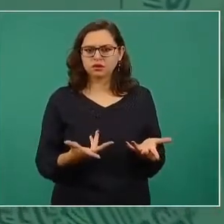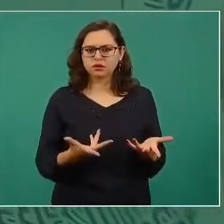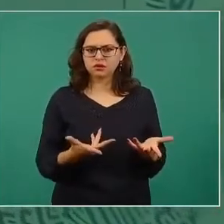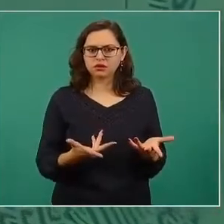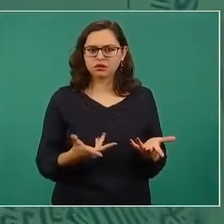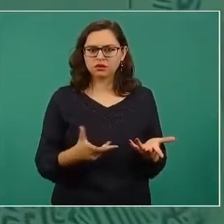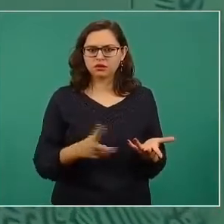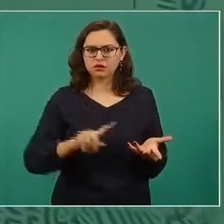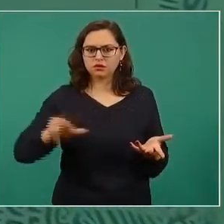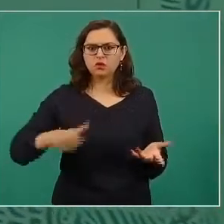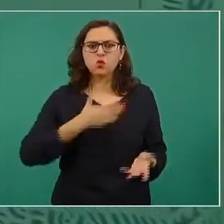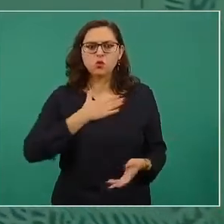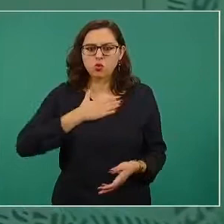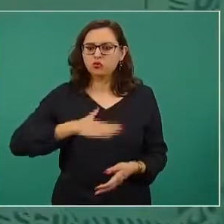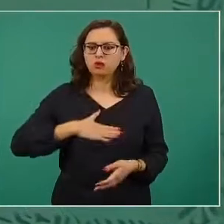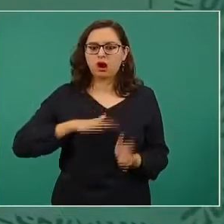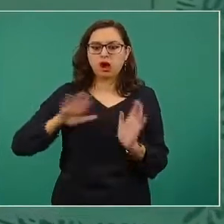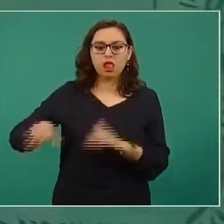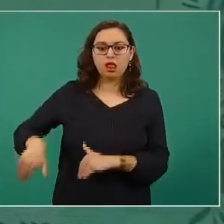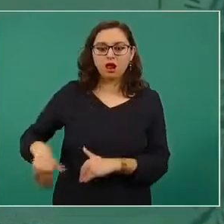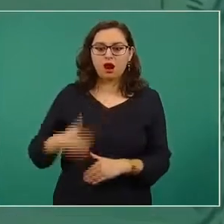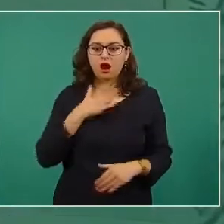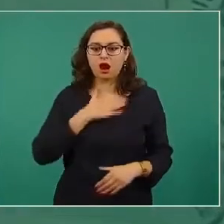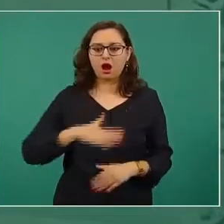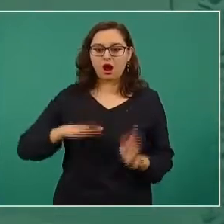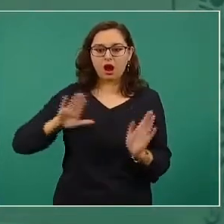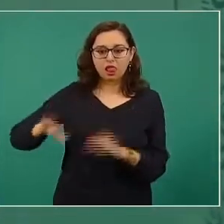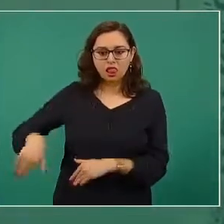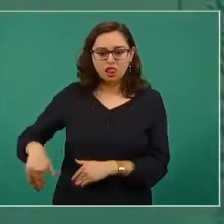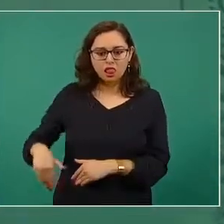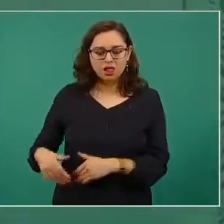dejar rezagada la justicia.